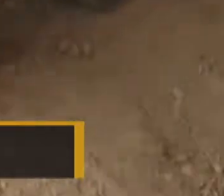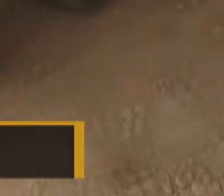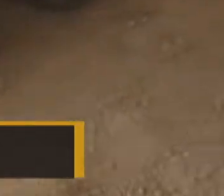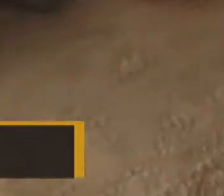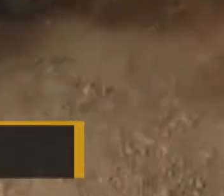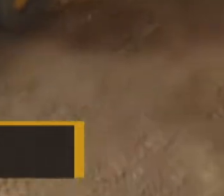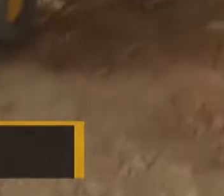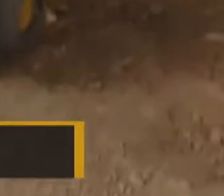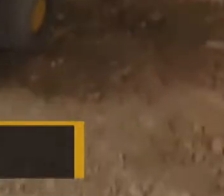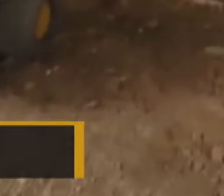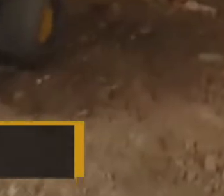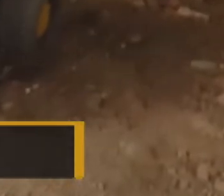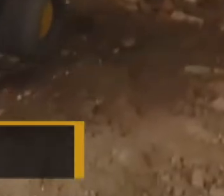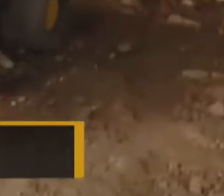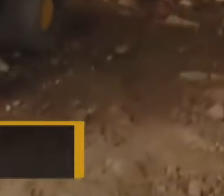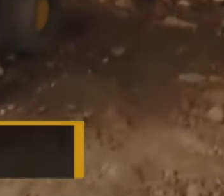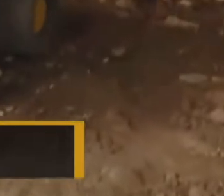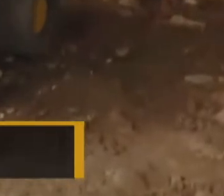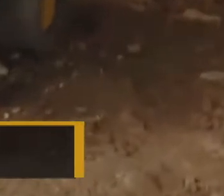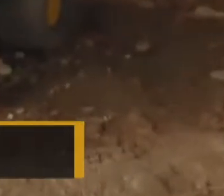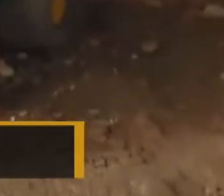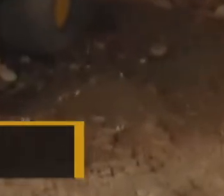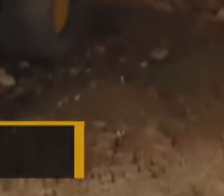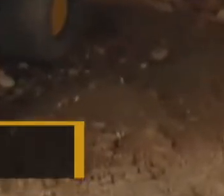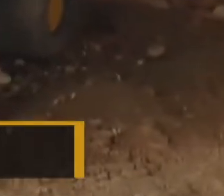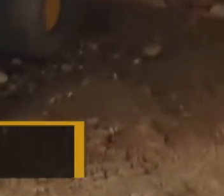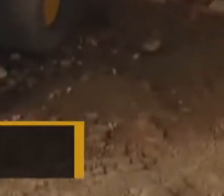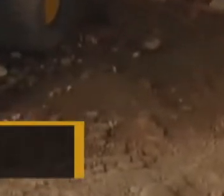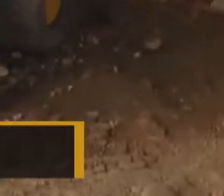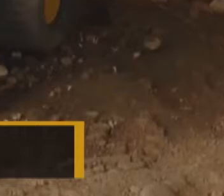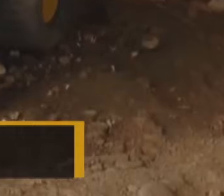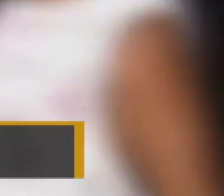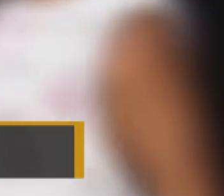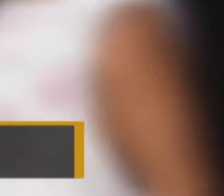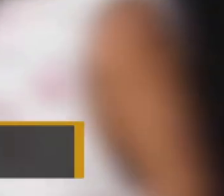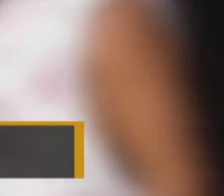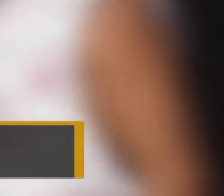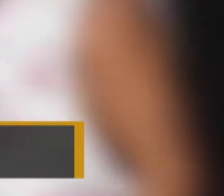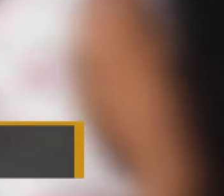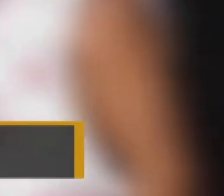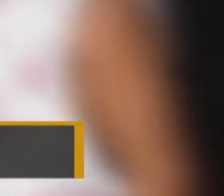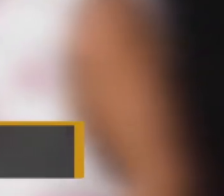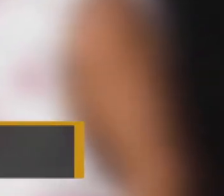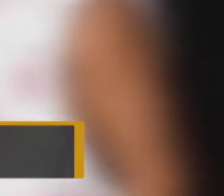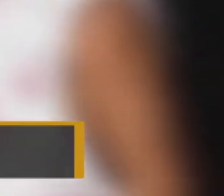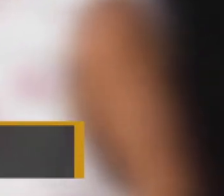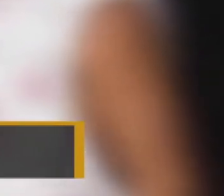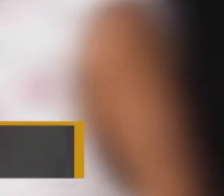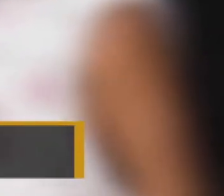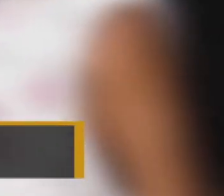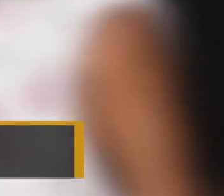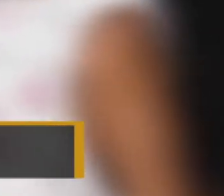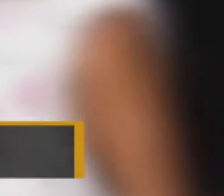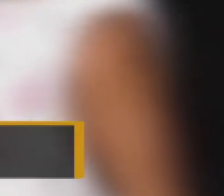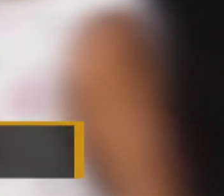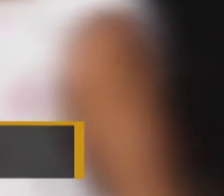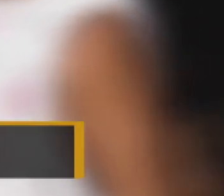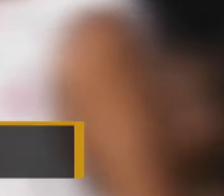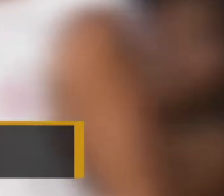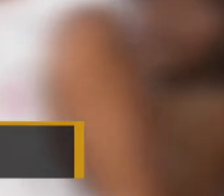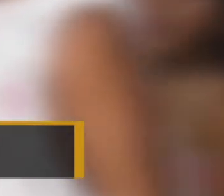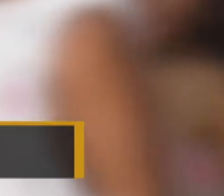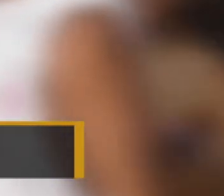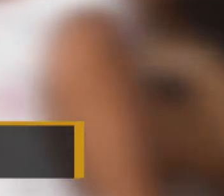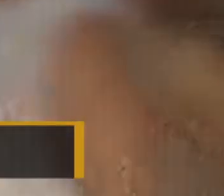a jugar con un carro que cayó al lado del animal que acababa de tener cría. Que esta mañana estaba yo aquí en la cocina acá haciendo el almuerzo